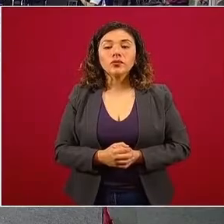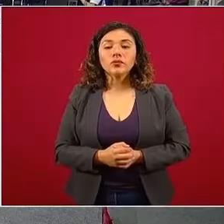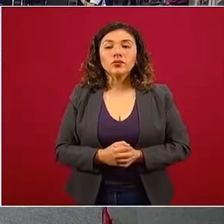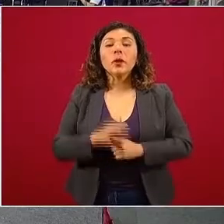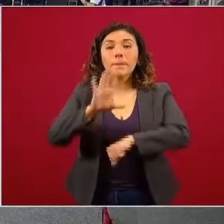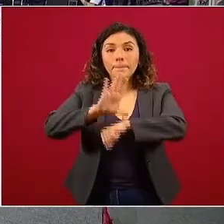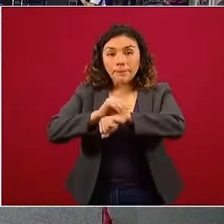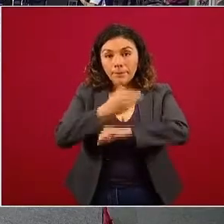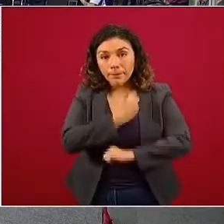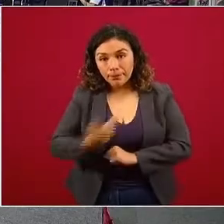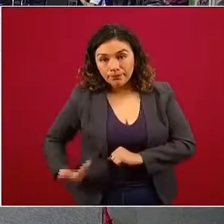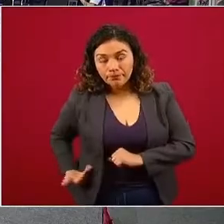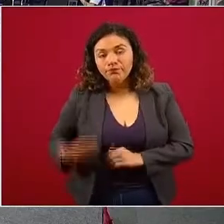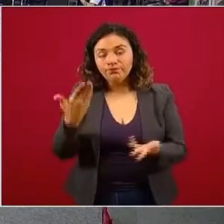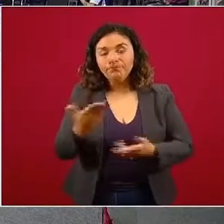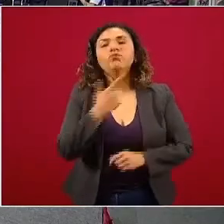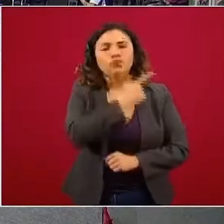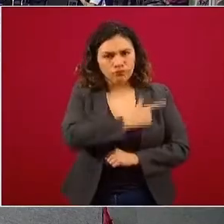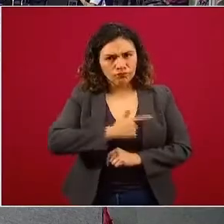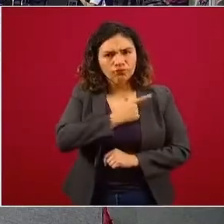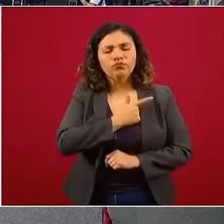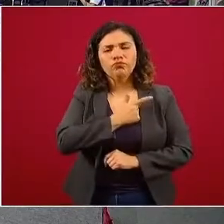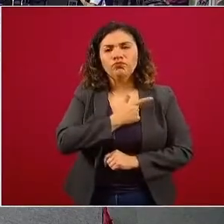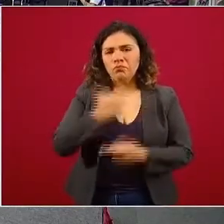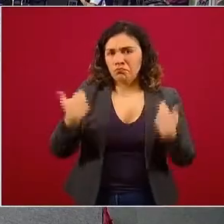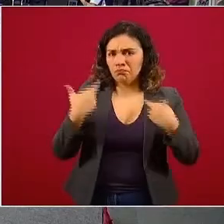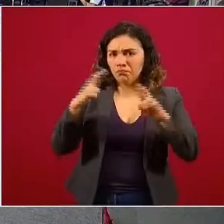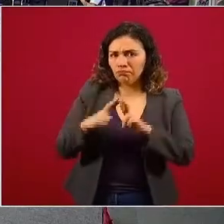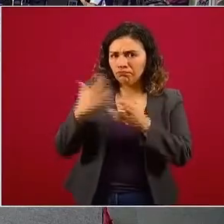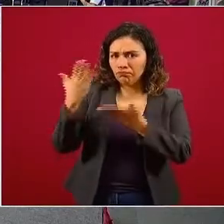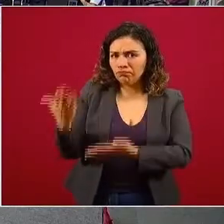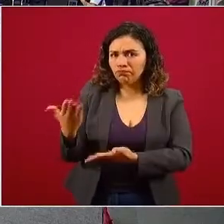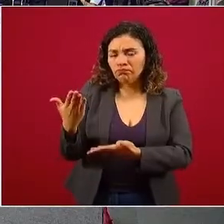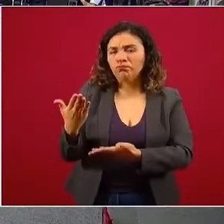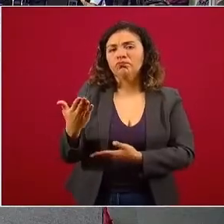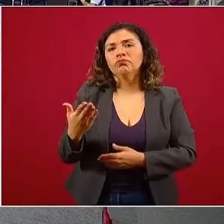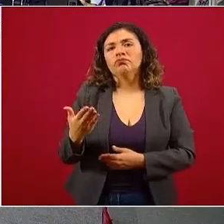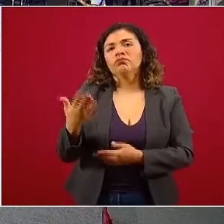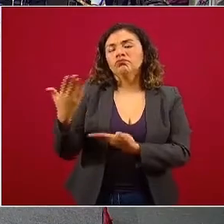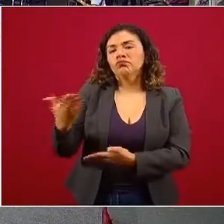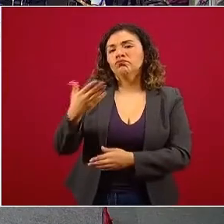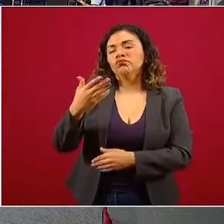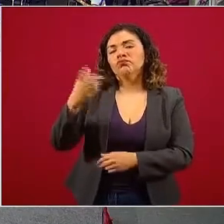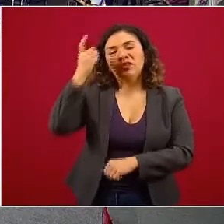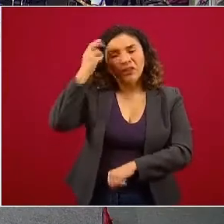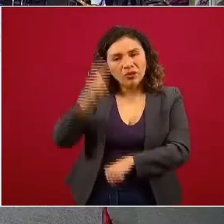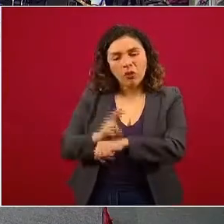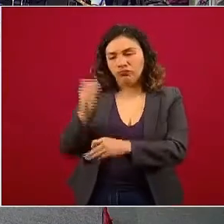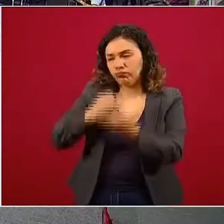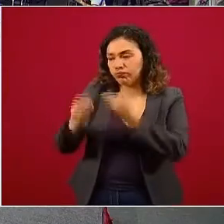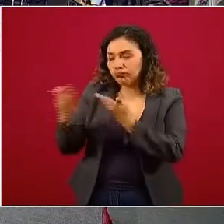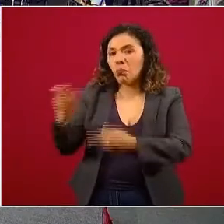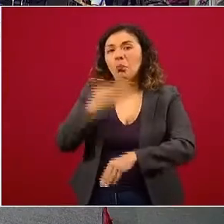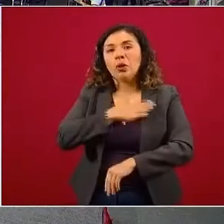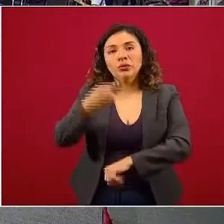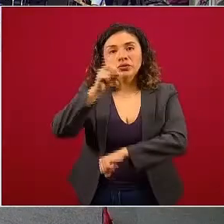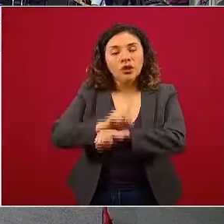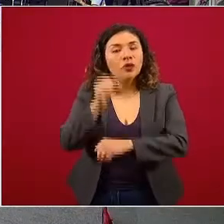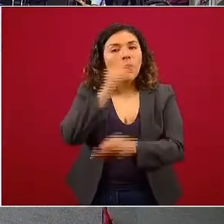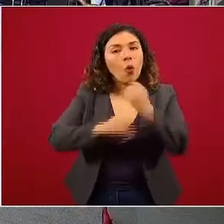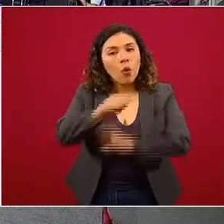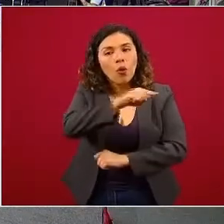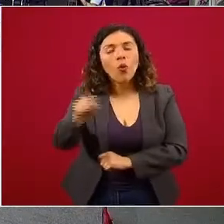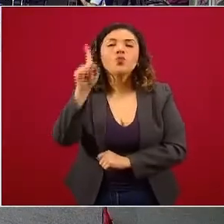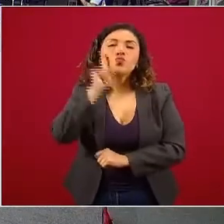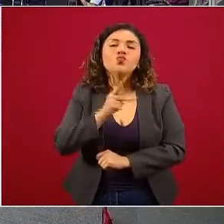Con su permiso, presidente, con gusto, maestro, canciller, director. Muy buenos días, tengan